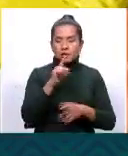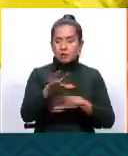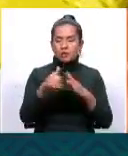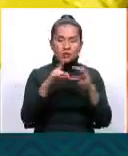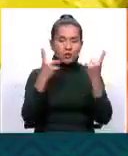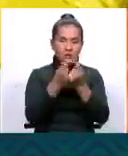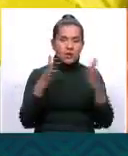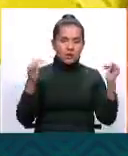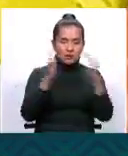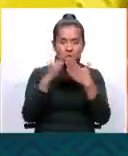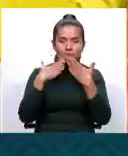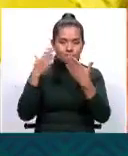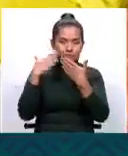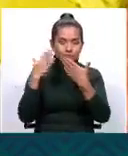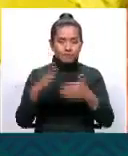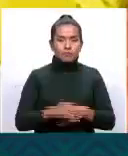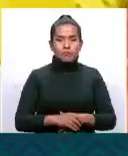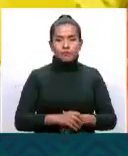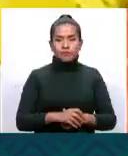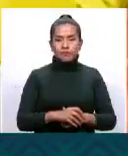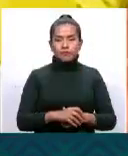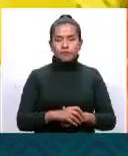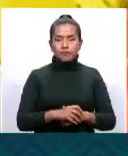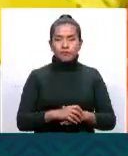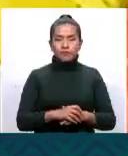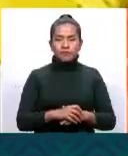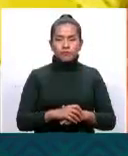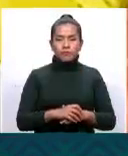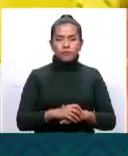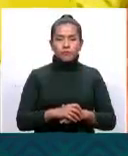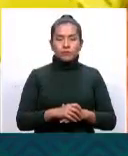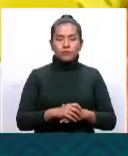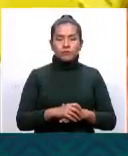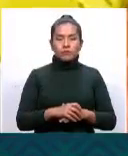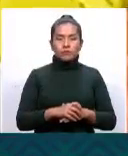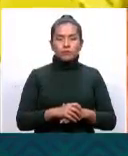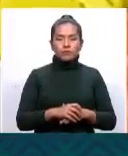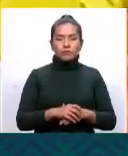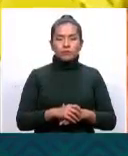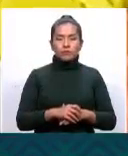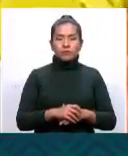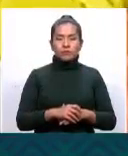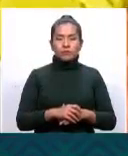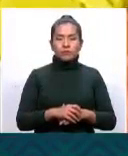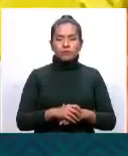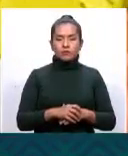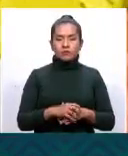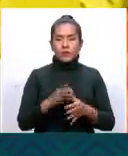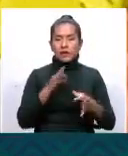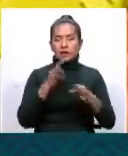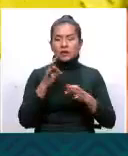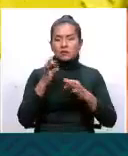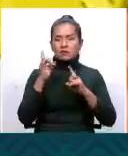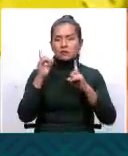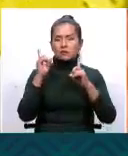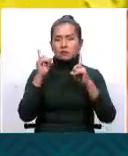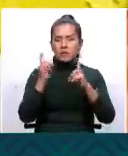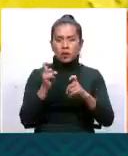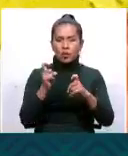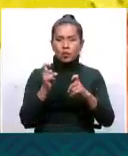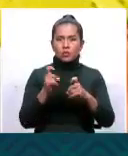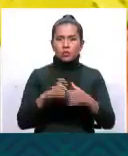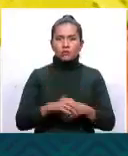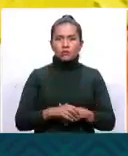Muchas gracias. Ministra, buenas noches, Carlos Ecuador de Bolivia TV. Por favor, en las primeras reuniones que se sostuvieron con gente de la